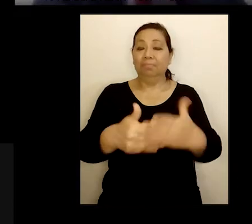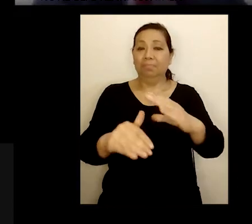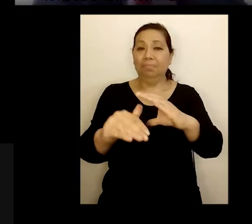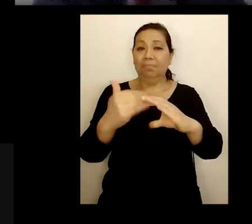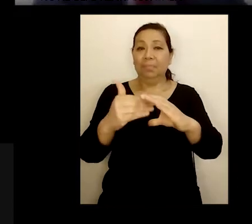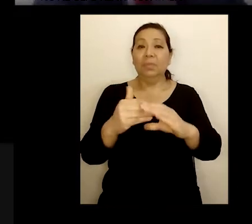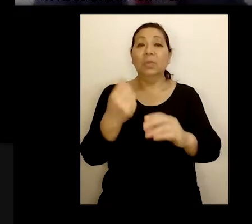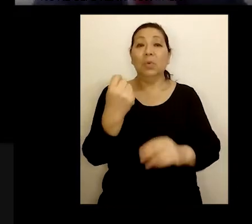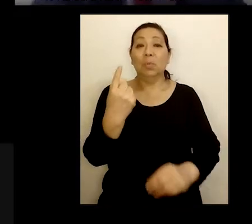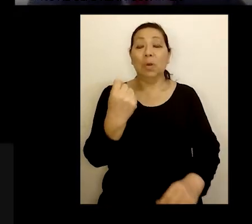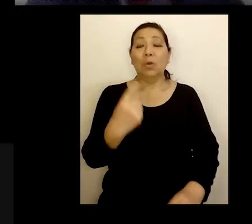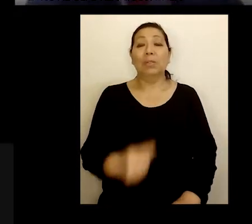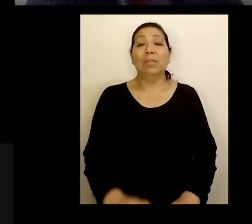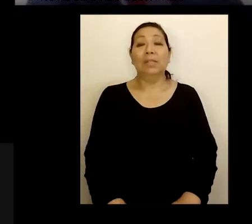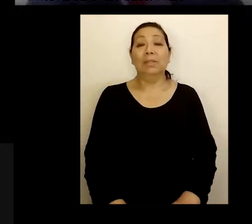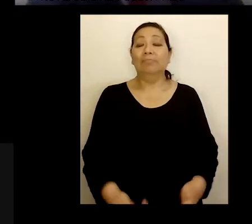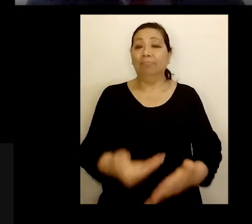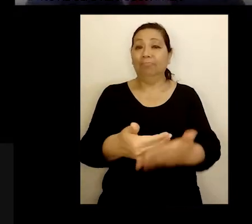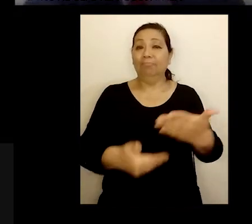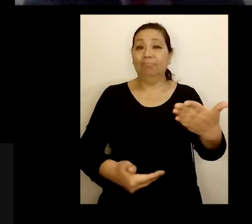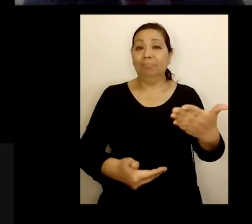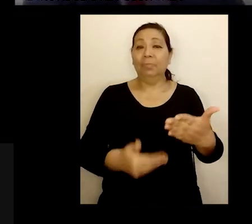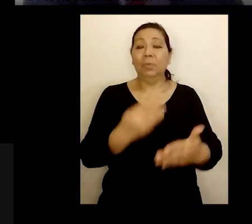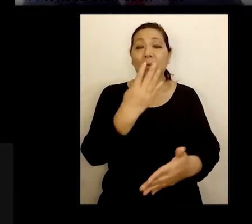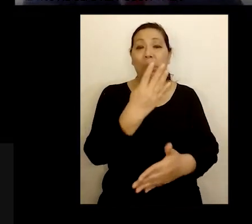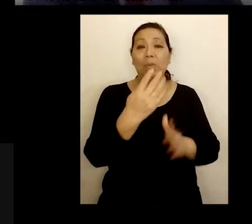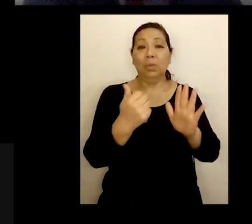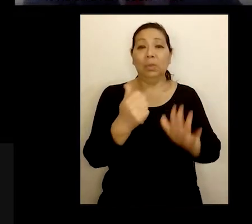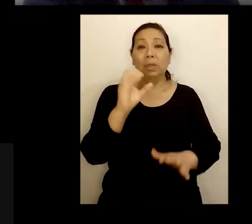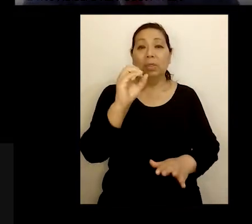Expediente, causa número 11, expediente